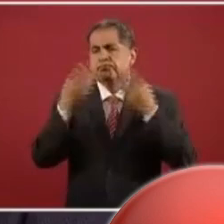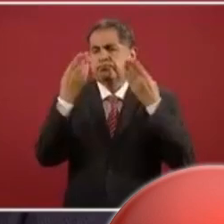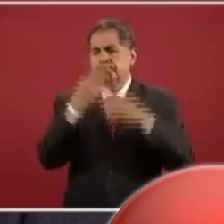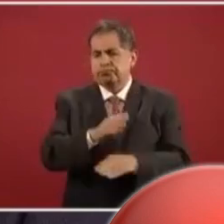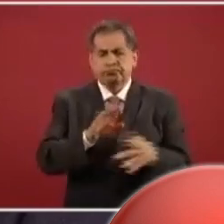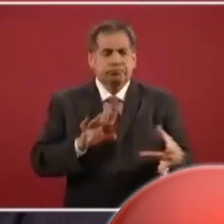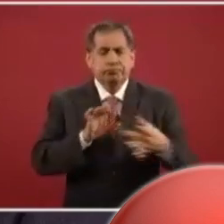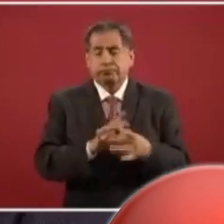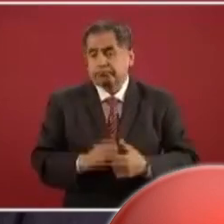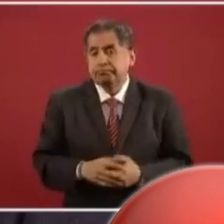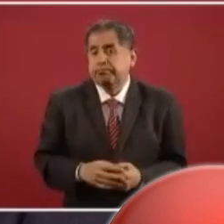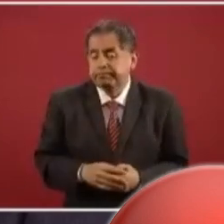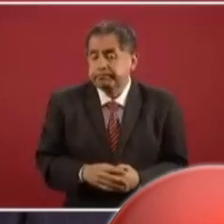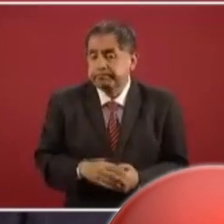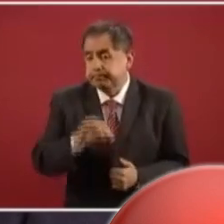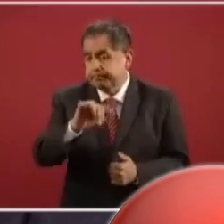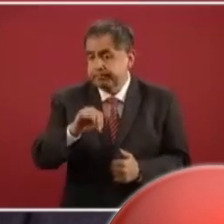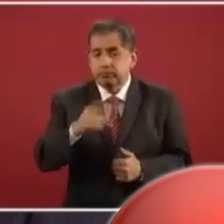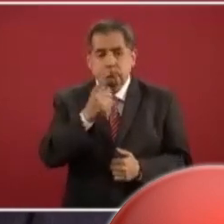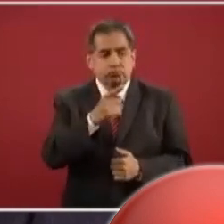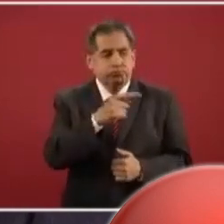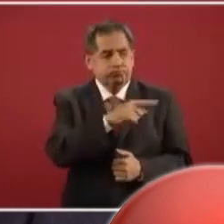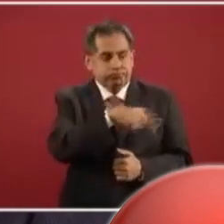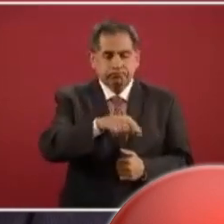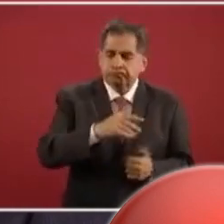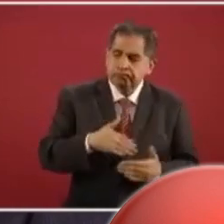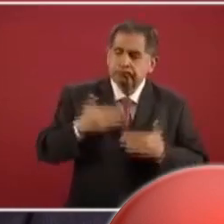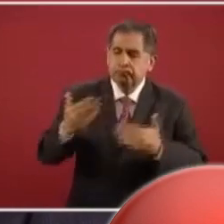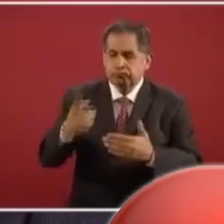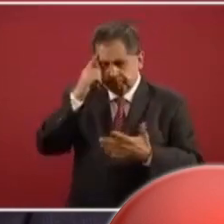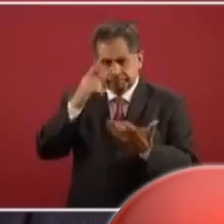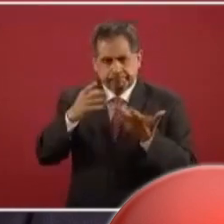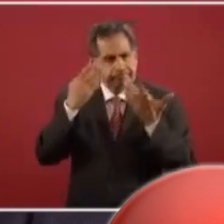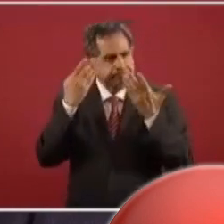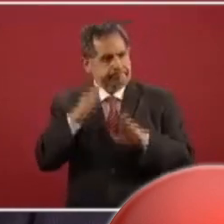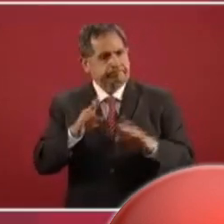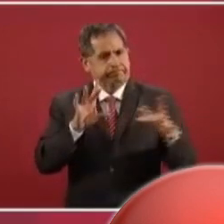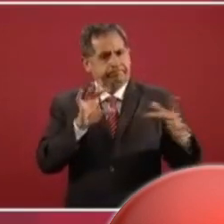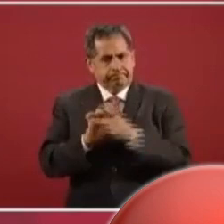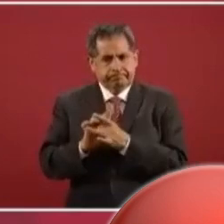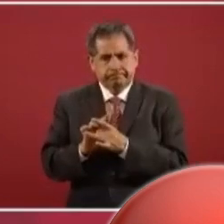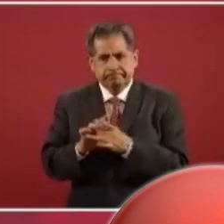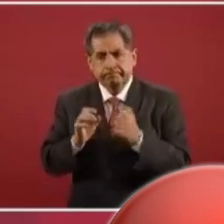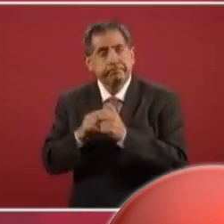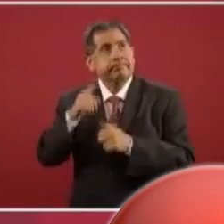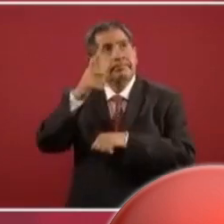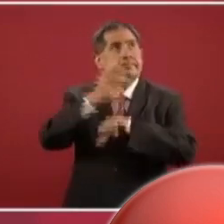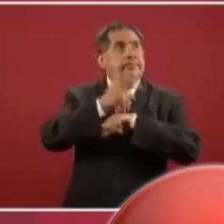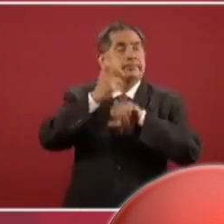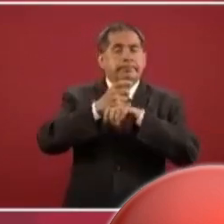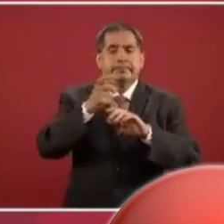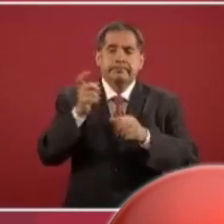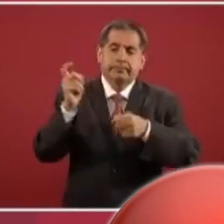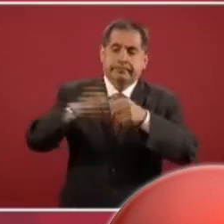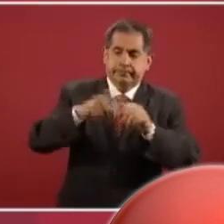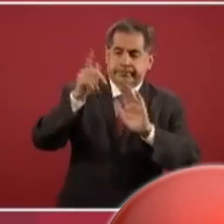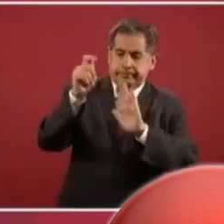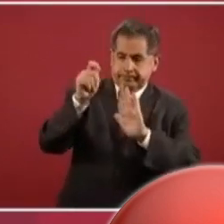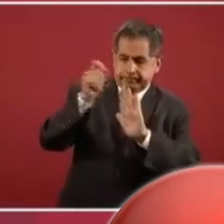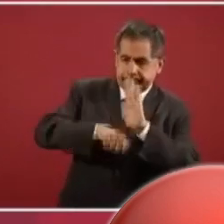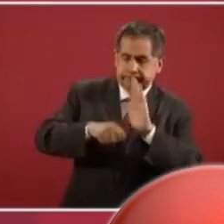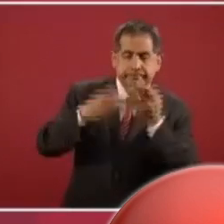financieras. El gran reto es generar la confianza para bancarizar a muchos de nuestros paisanos, que vean que el tema de